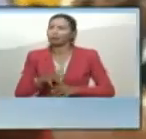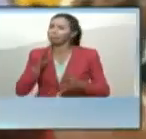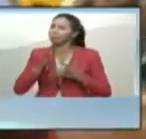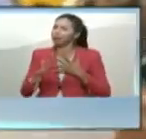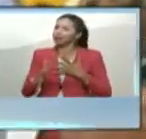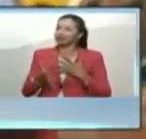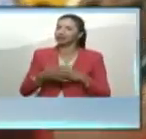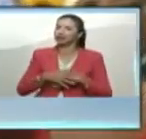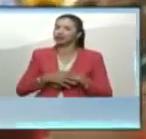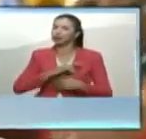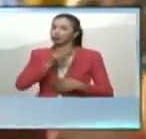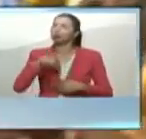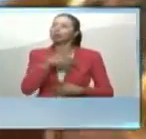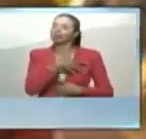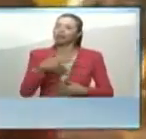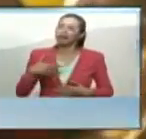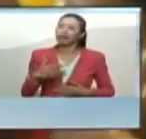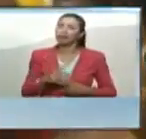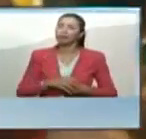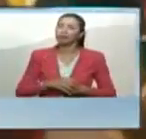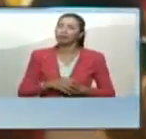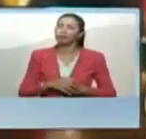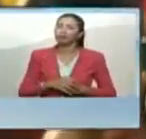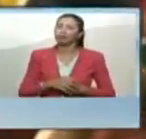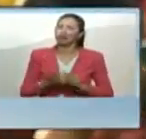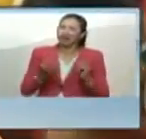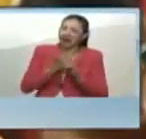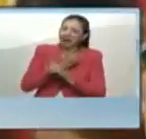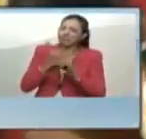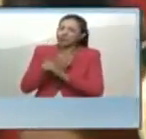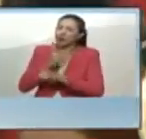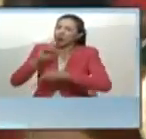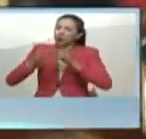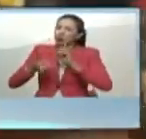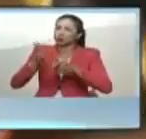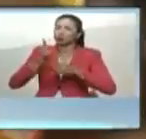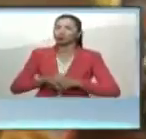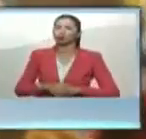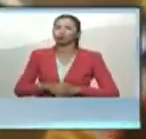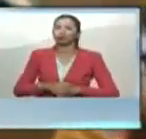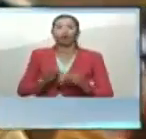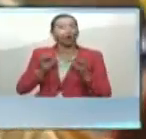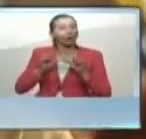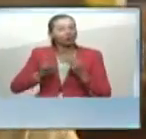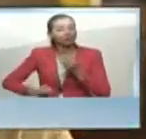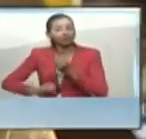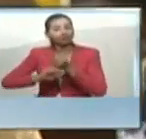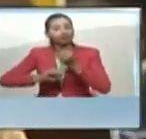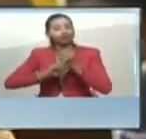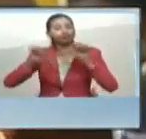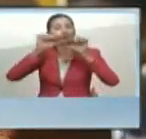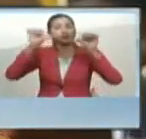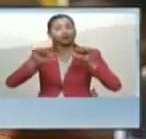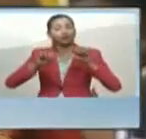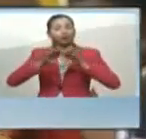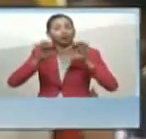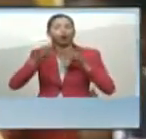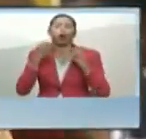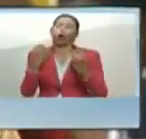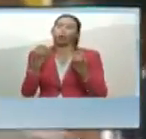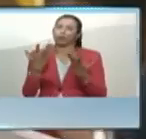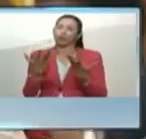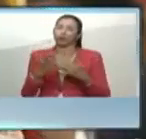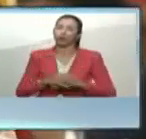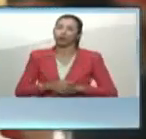Nosotros queremos hacer una reestructura para seguir manteniendo nuestro proceso educativo. ¿Cómo así?